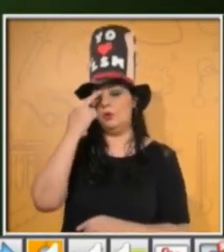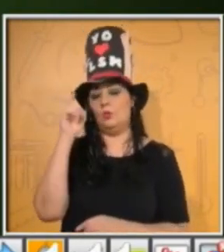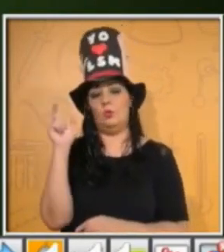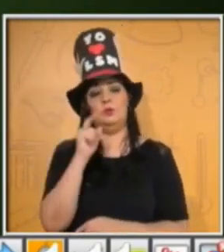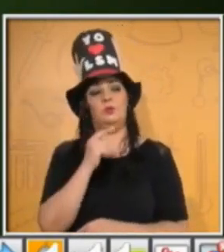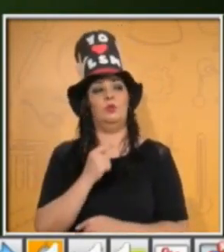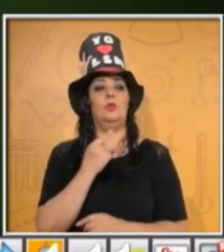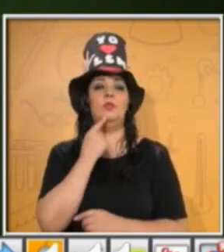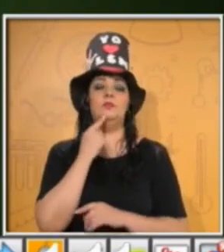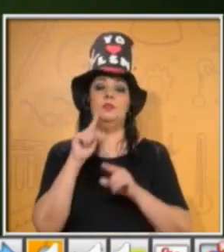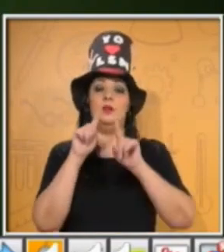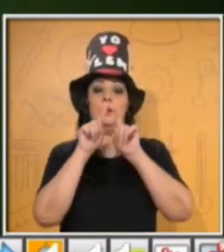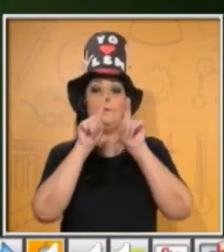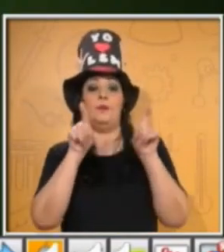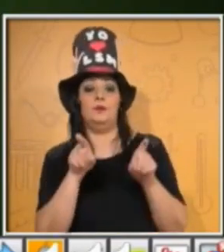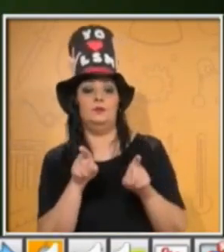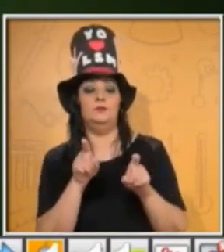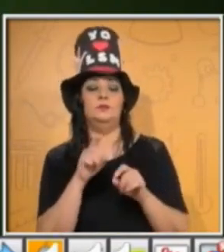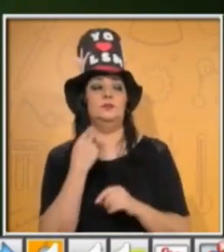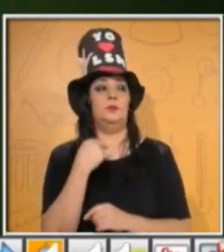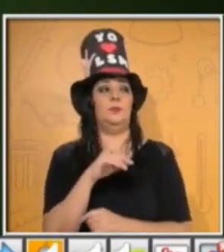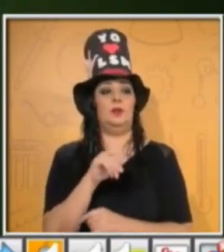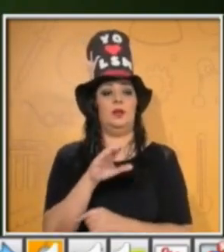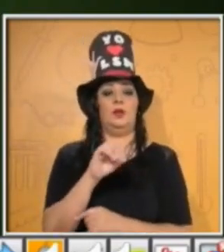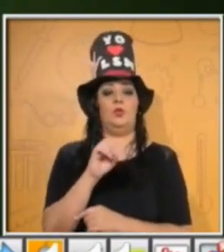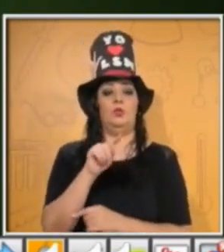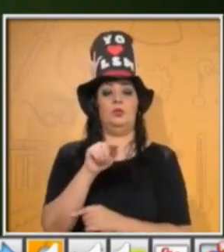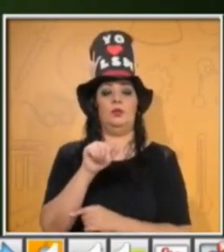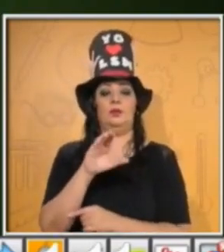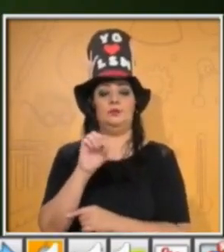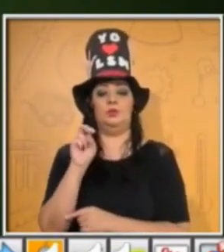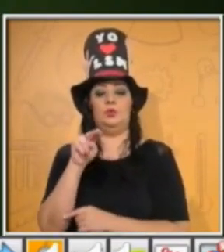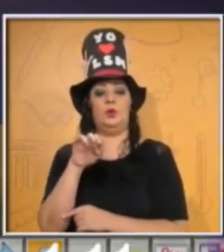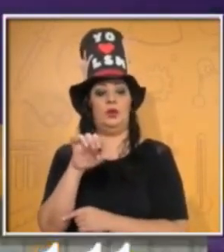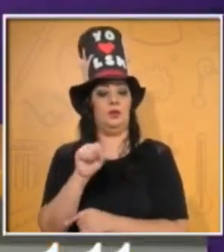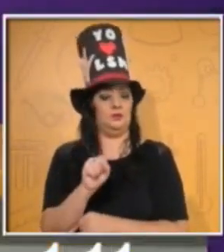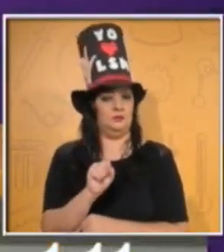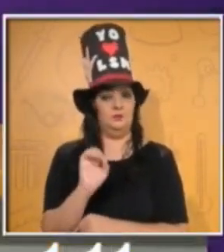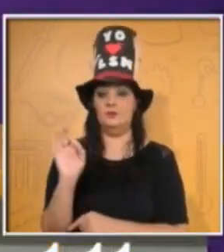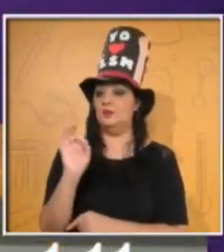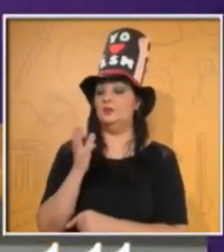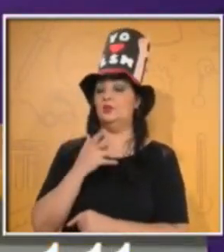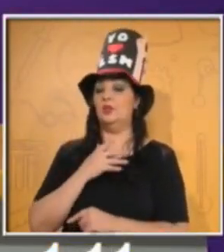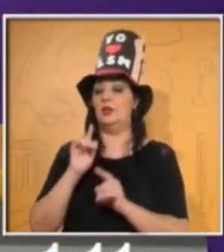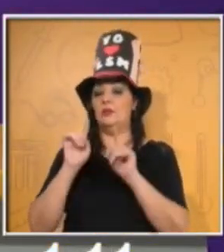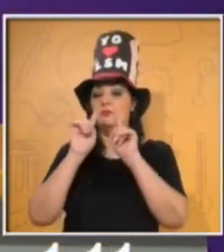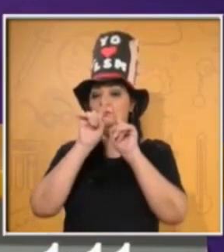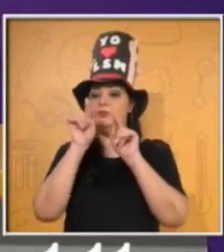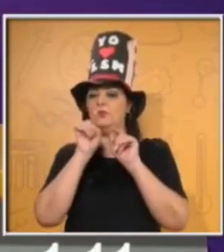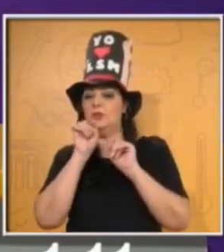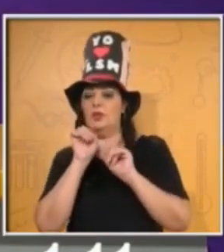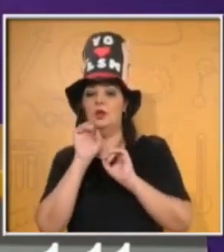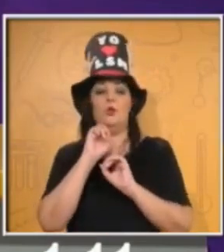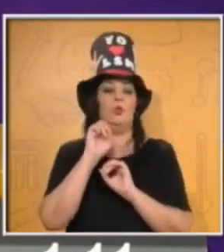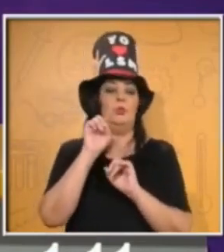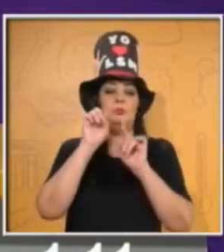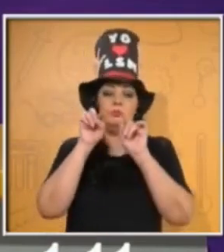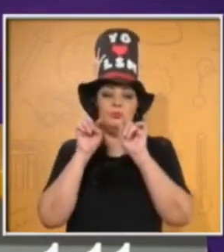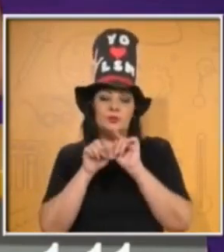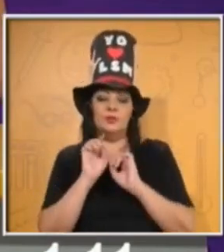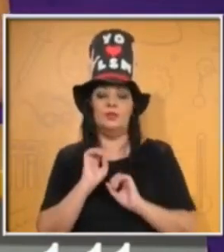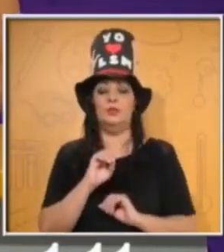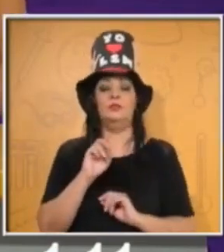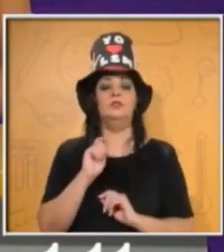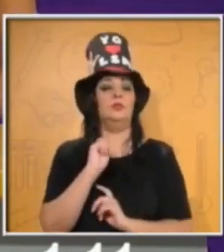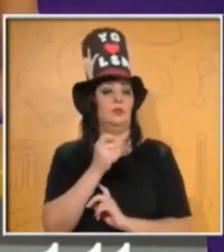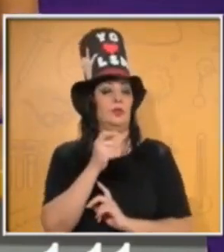ubican entre paréntesis son acotaciones. Cuando tienen signos es parte del diálogo. Ahora vamos a pasar a la tarea para que tomen nota ahí